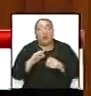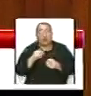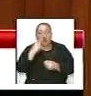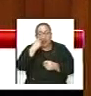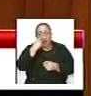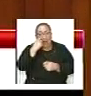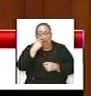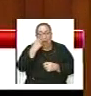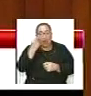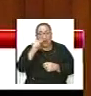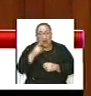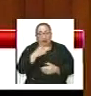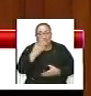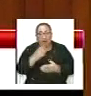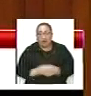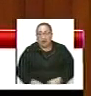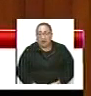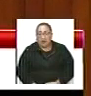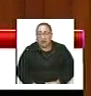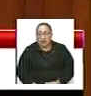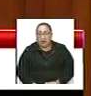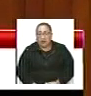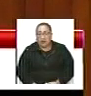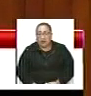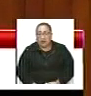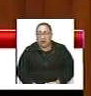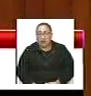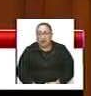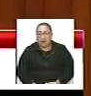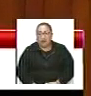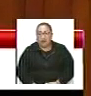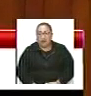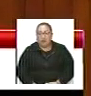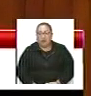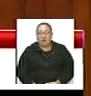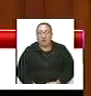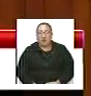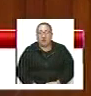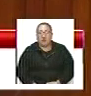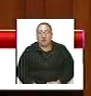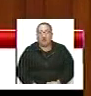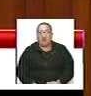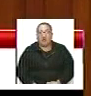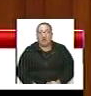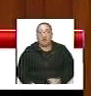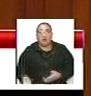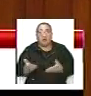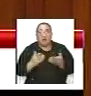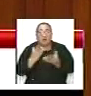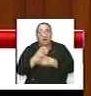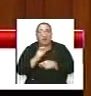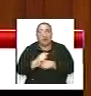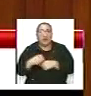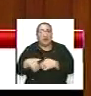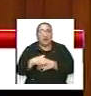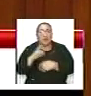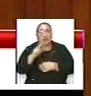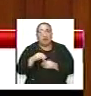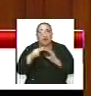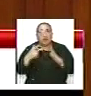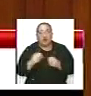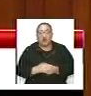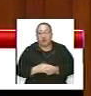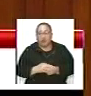importante para este problema. Se trata del Servicio de Educadores de Calle. En el